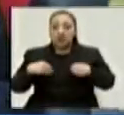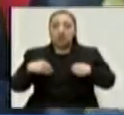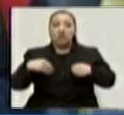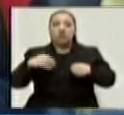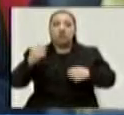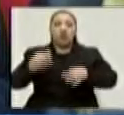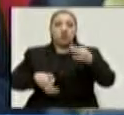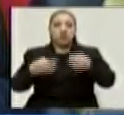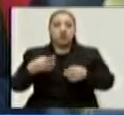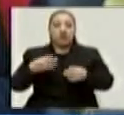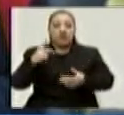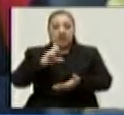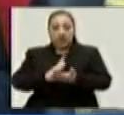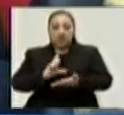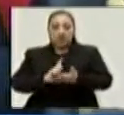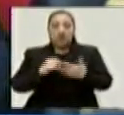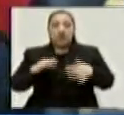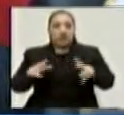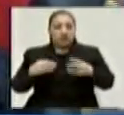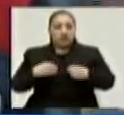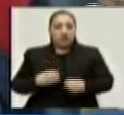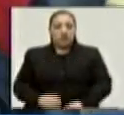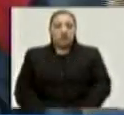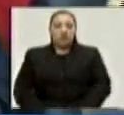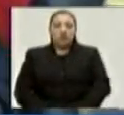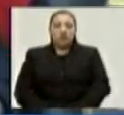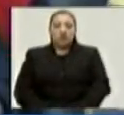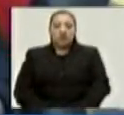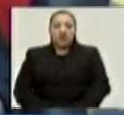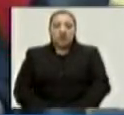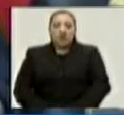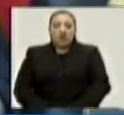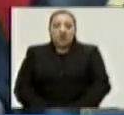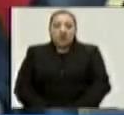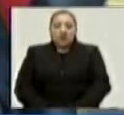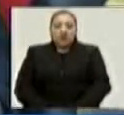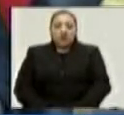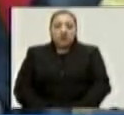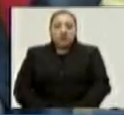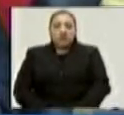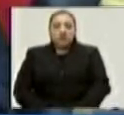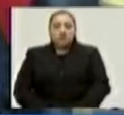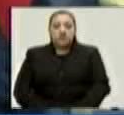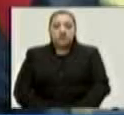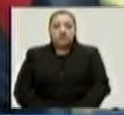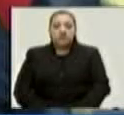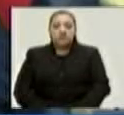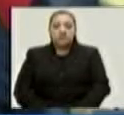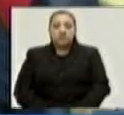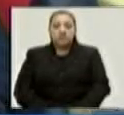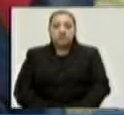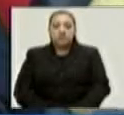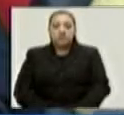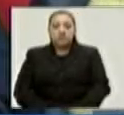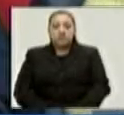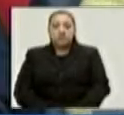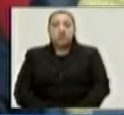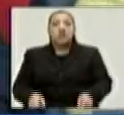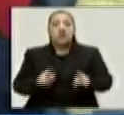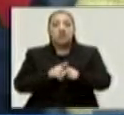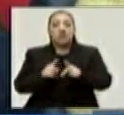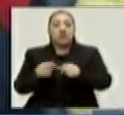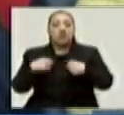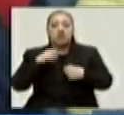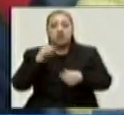Corte Superior de Justicia de Lima. Y tengo que dar cuenta, entiendo, señorita presidenta,